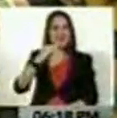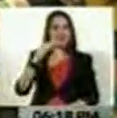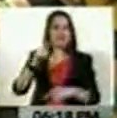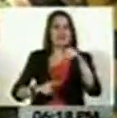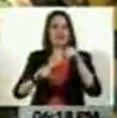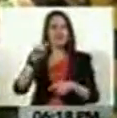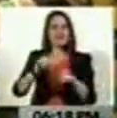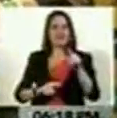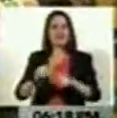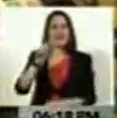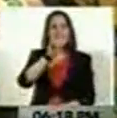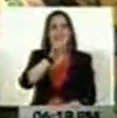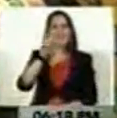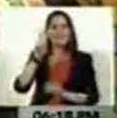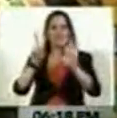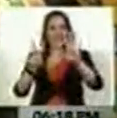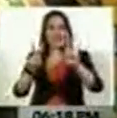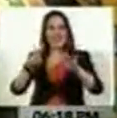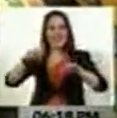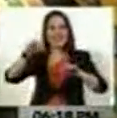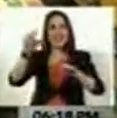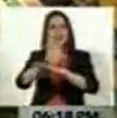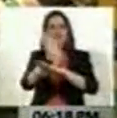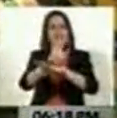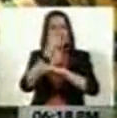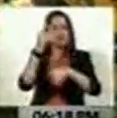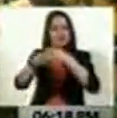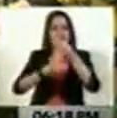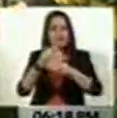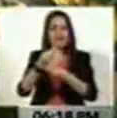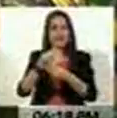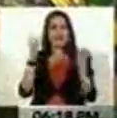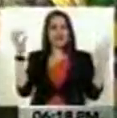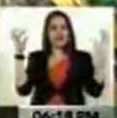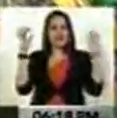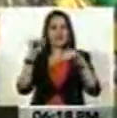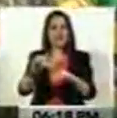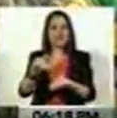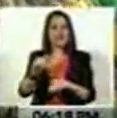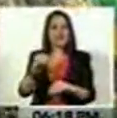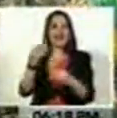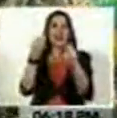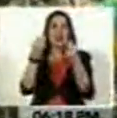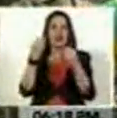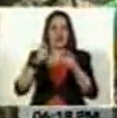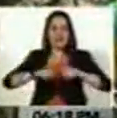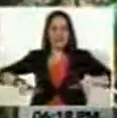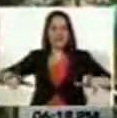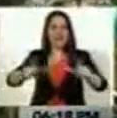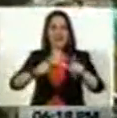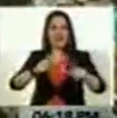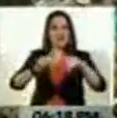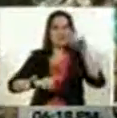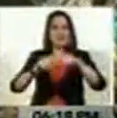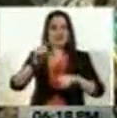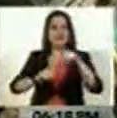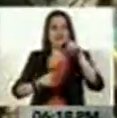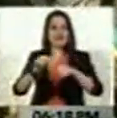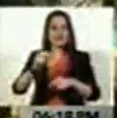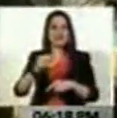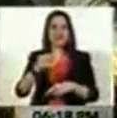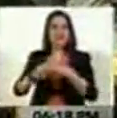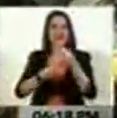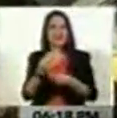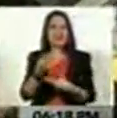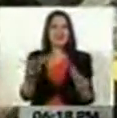17 patrullas que van a ser empleadas precisamente aquí en este sitio. Estamos en la parroquia Mariche, cuadrante 23. Y